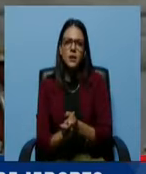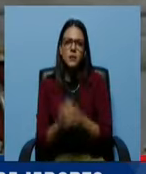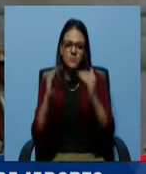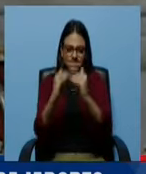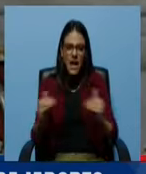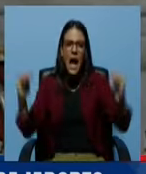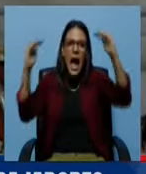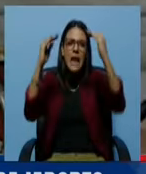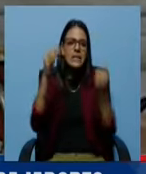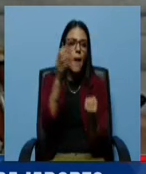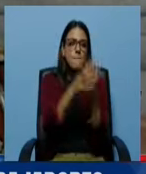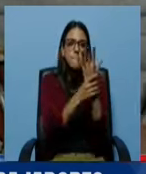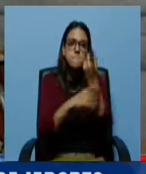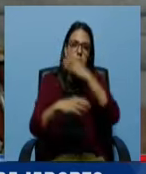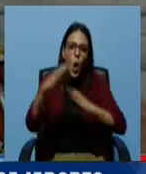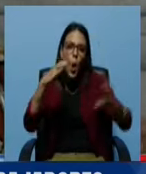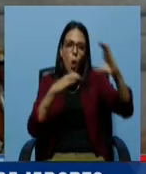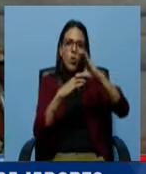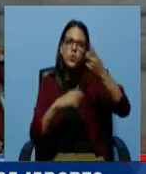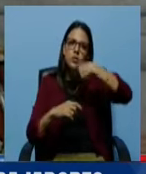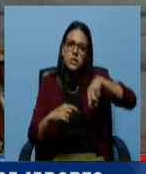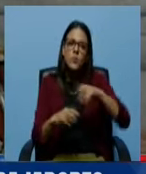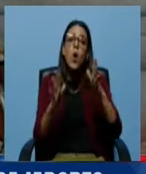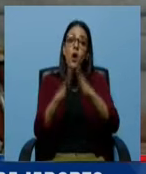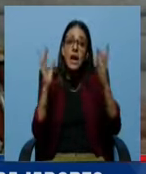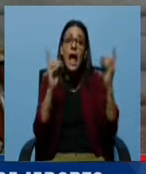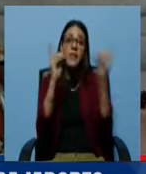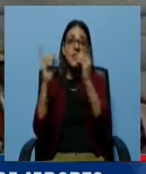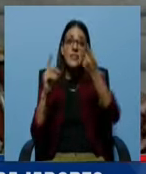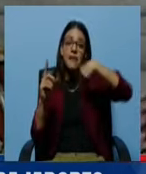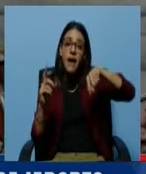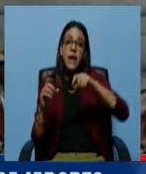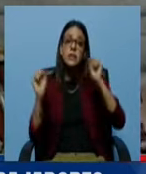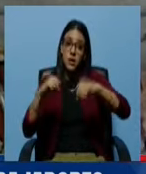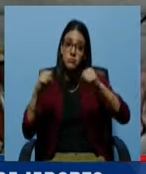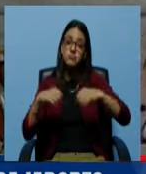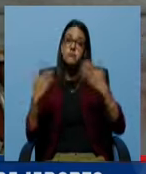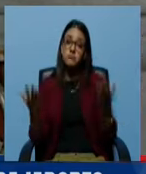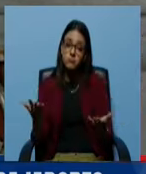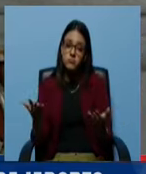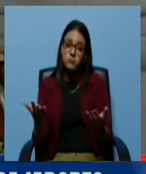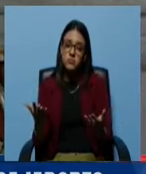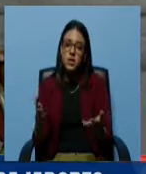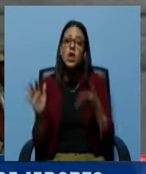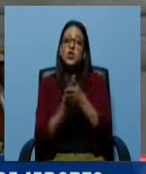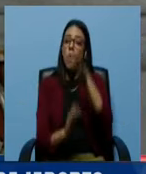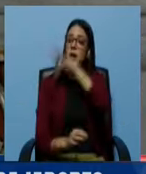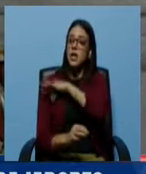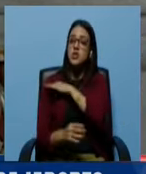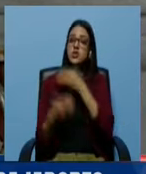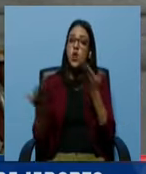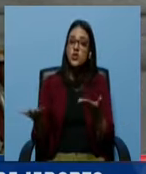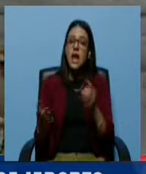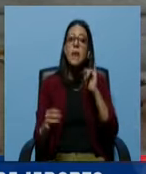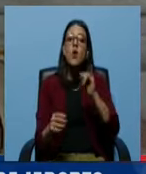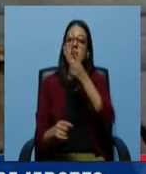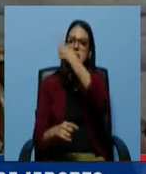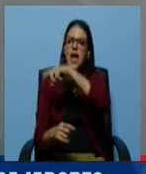altamente productiva. Porque es el gran debate, yo, Pedro, entre el socialismo y el